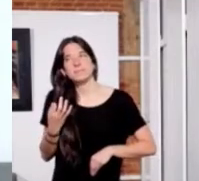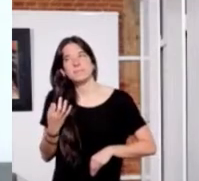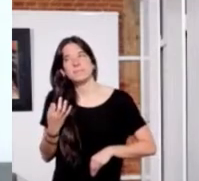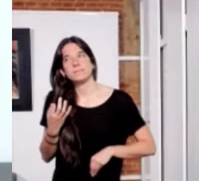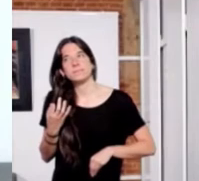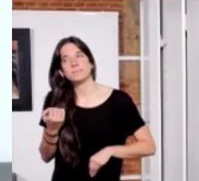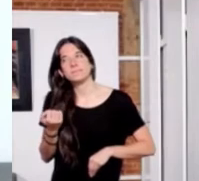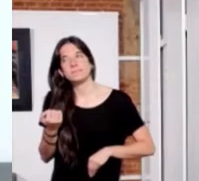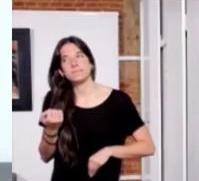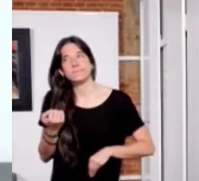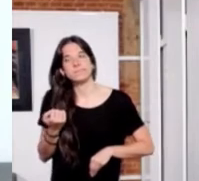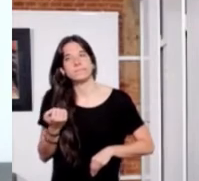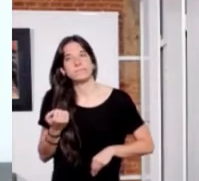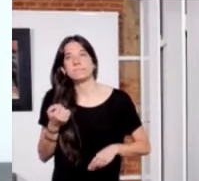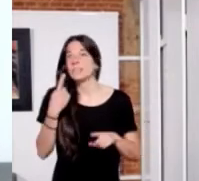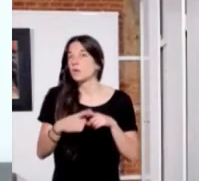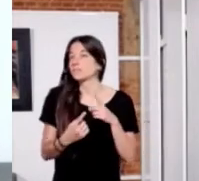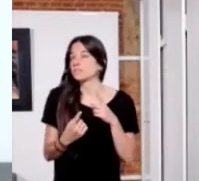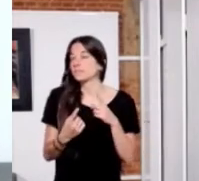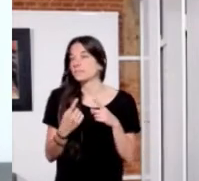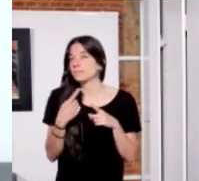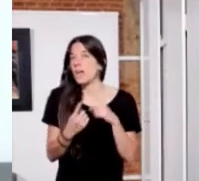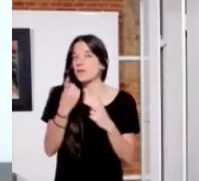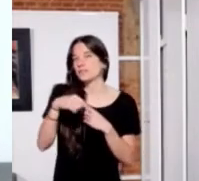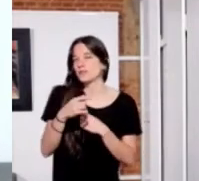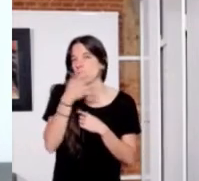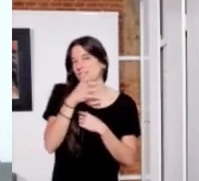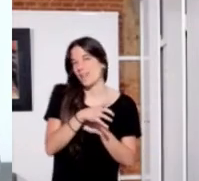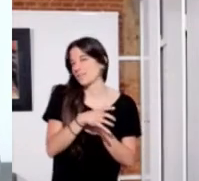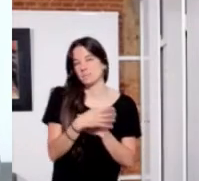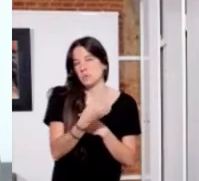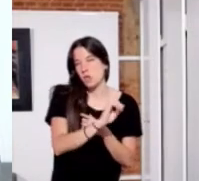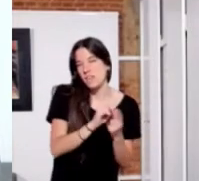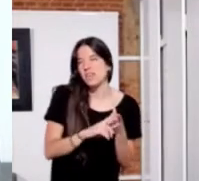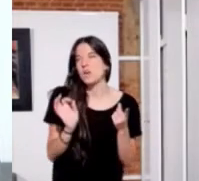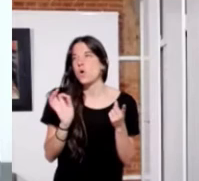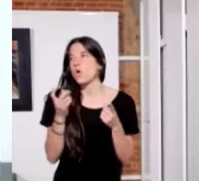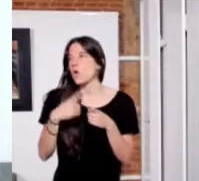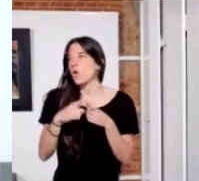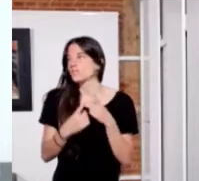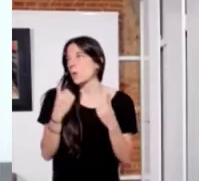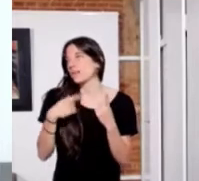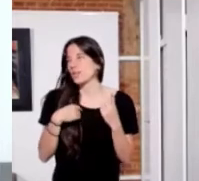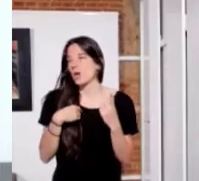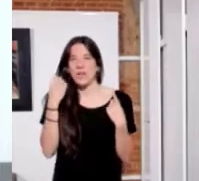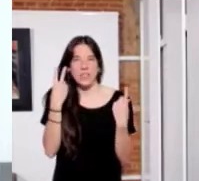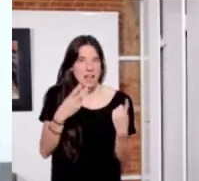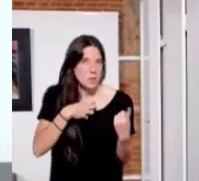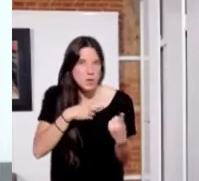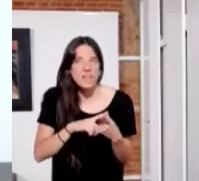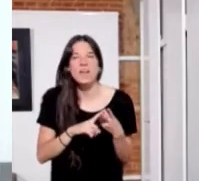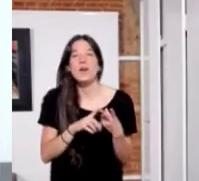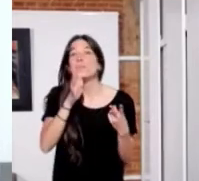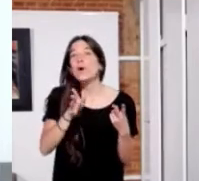hay cosas que no tenemos que protestarla, que no tenemos que indignarnos porque